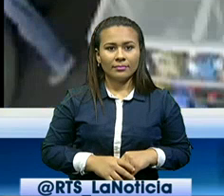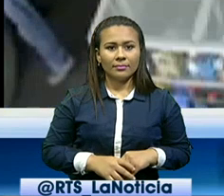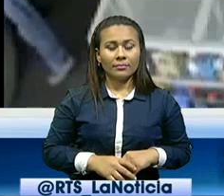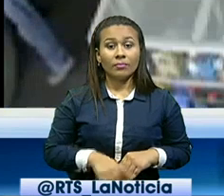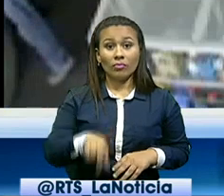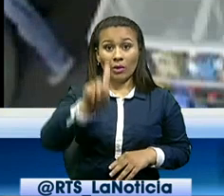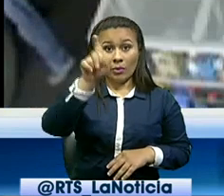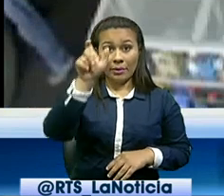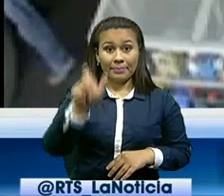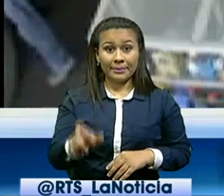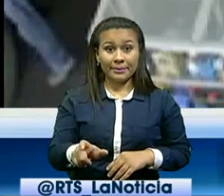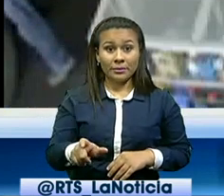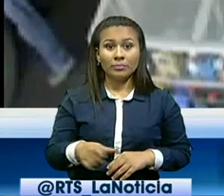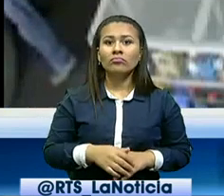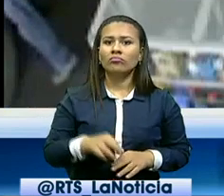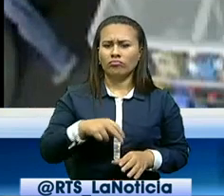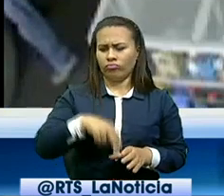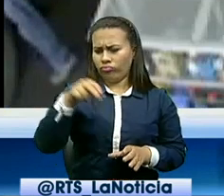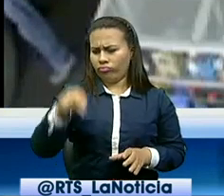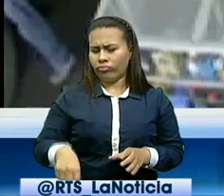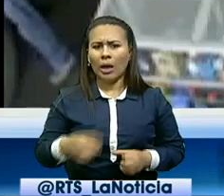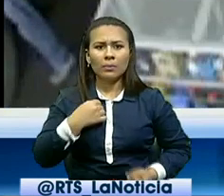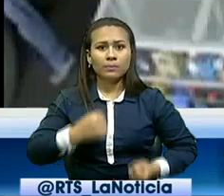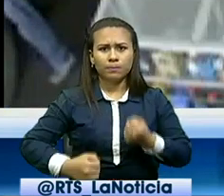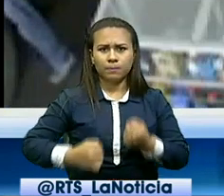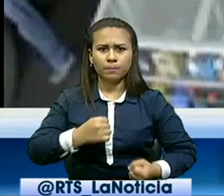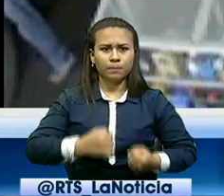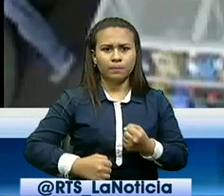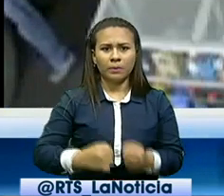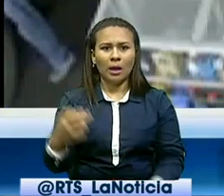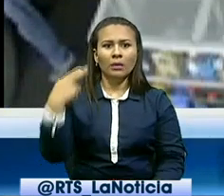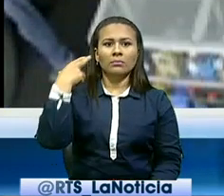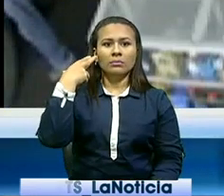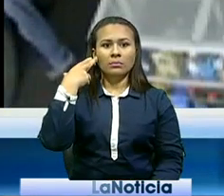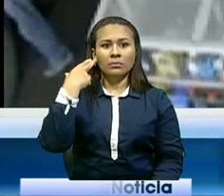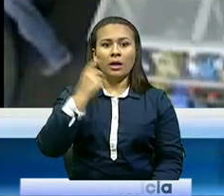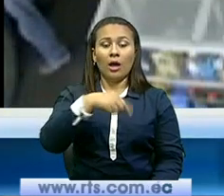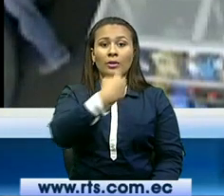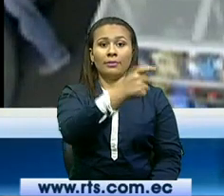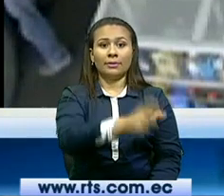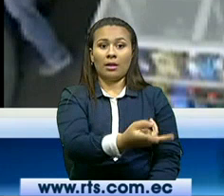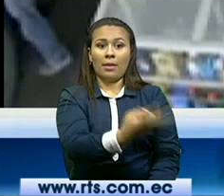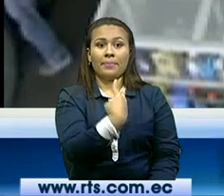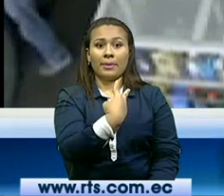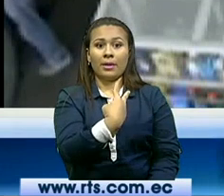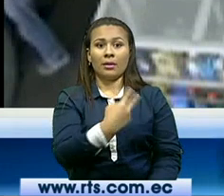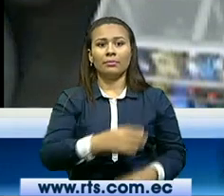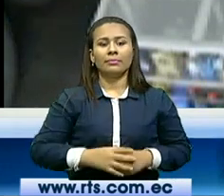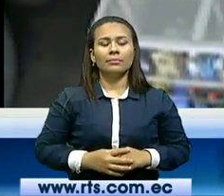Uno de ellos se baja y corre a someter al despachador y un cliente en la isla contigua.